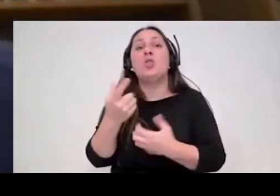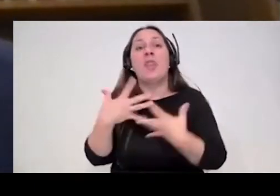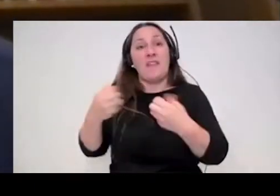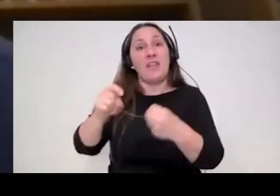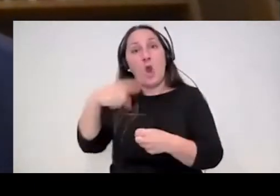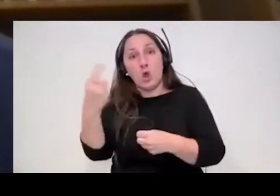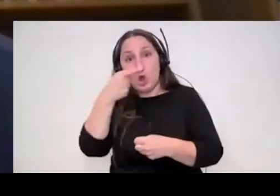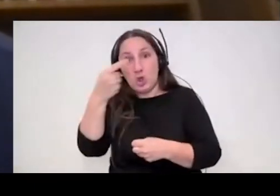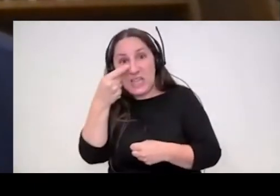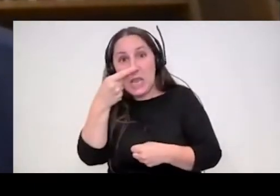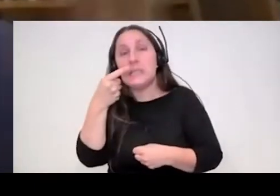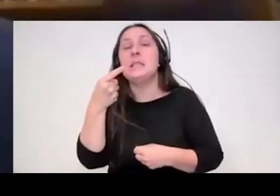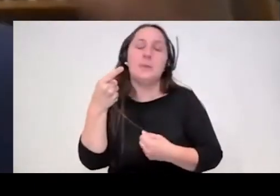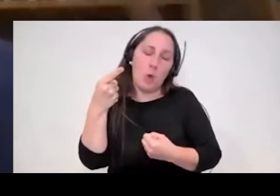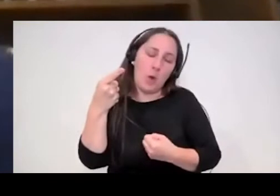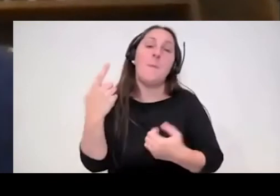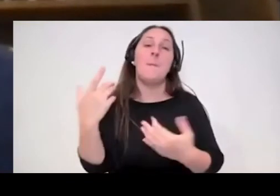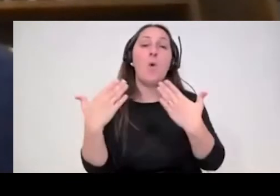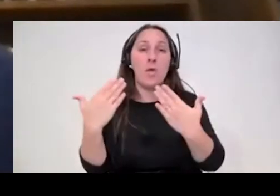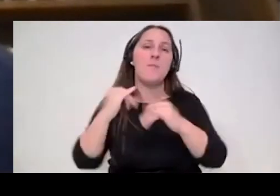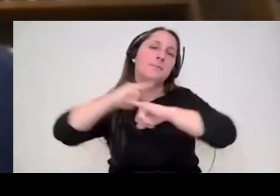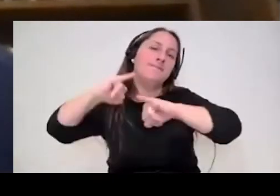impulsemos. Si podemos, otros